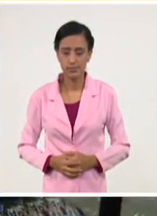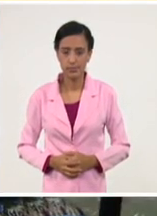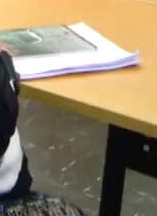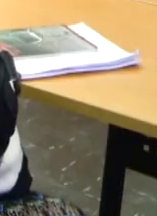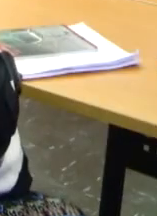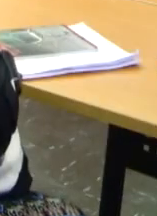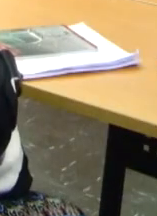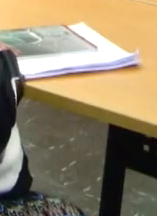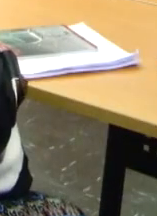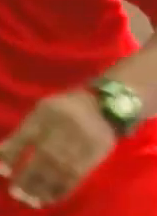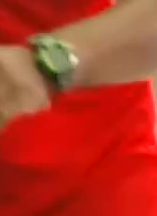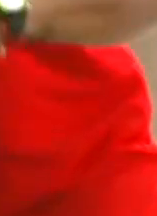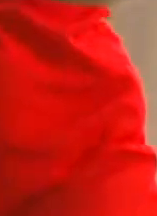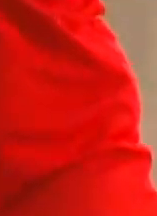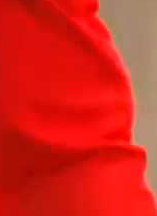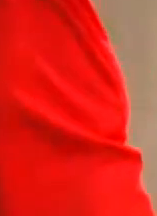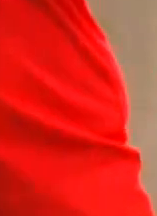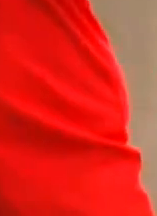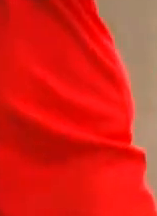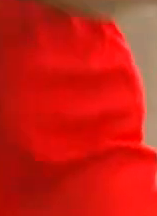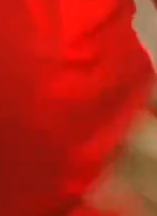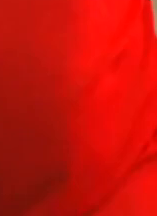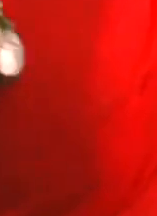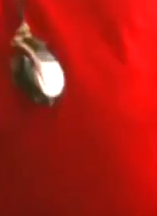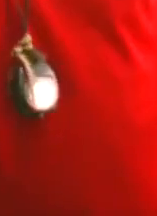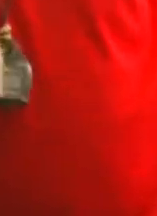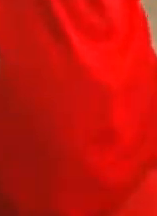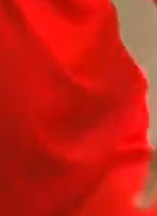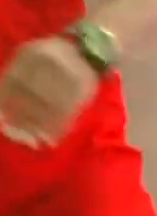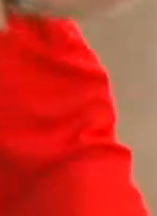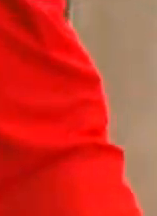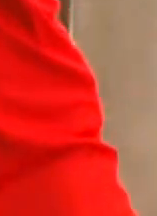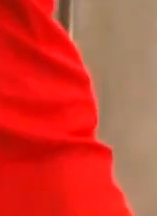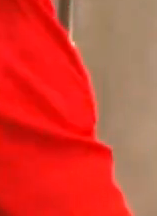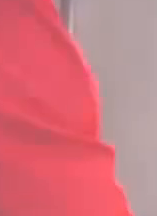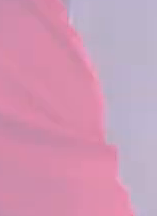Joan Bárcena y Gianni López Brito, Sistema Informativo de la Televisión Cubana.